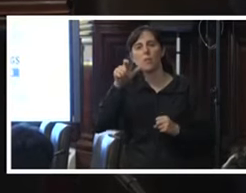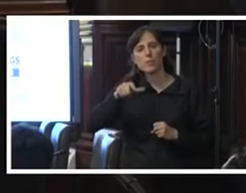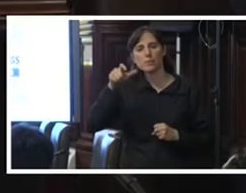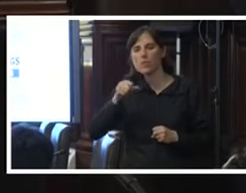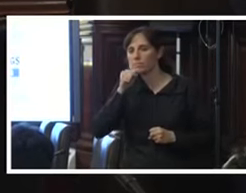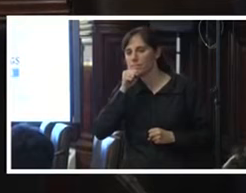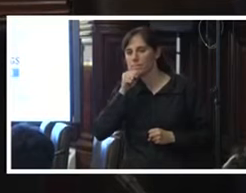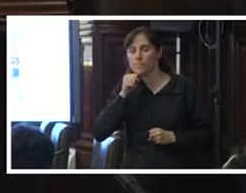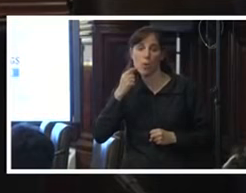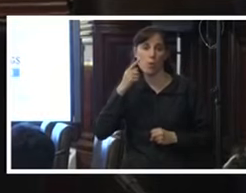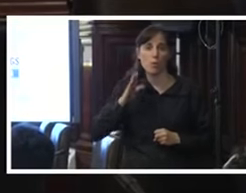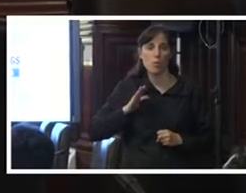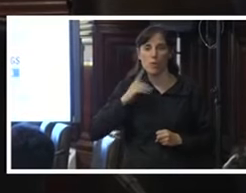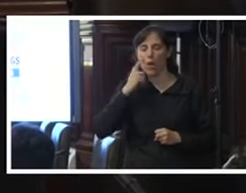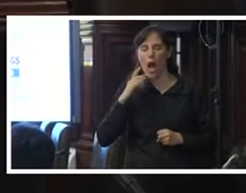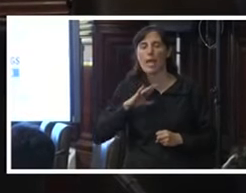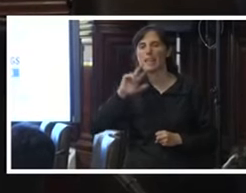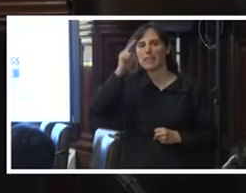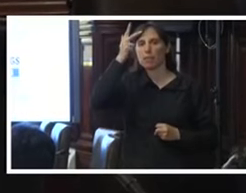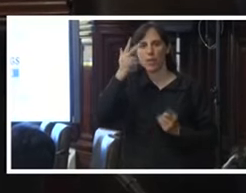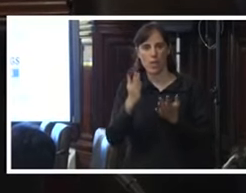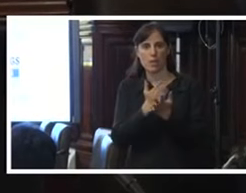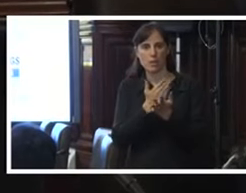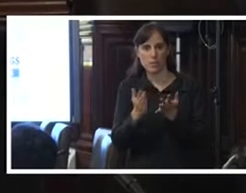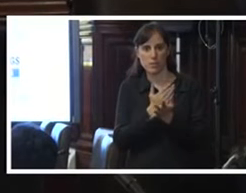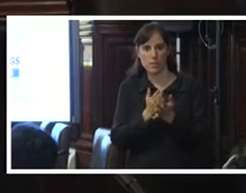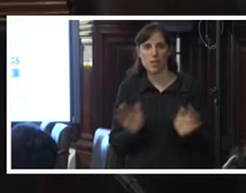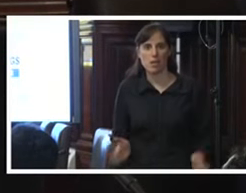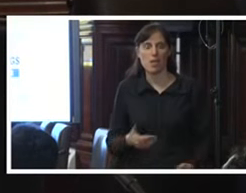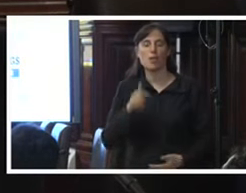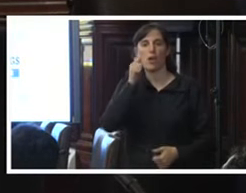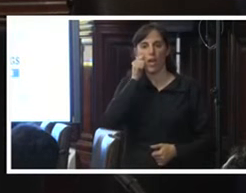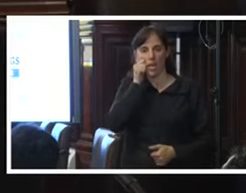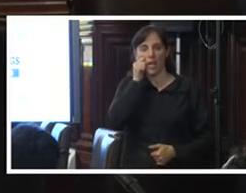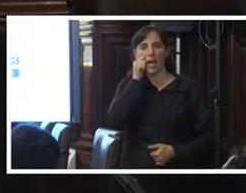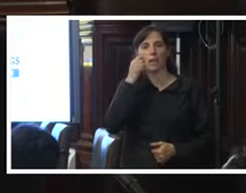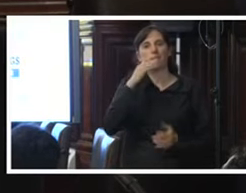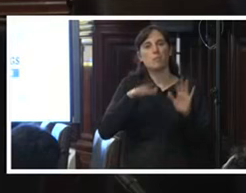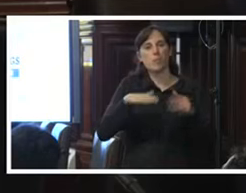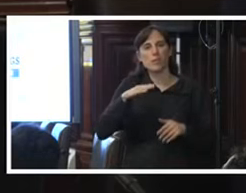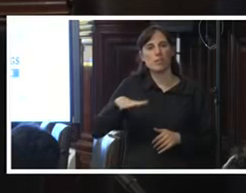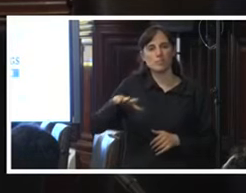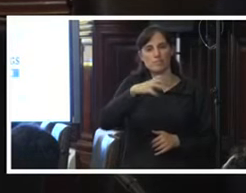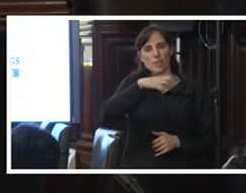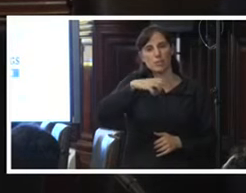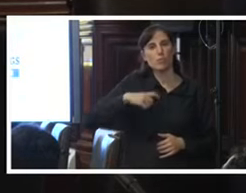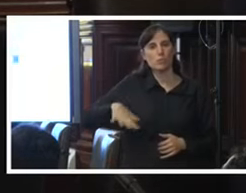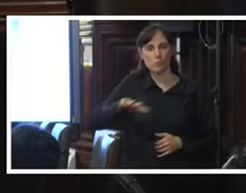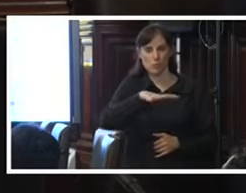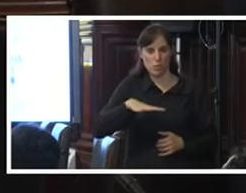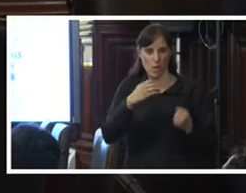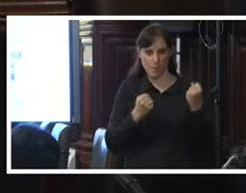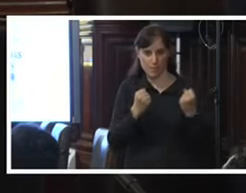sufren de una triple discriminación por género edad y clase social y señala que estas poblaciones son las más